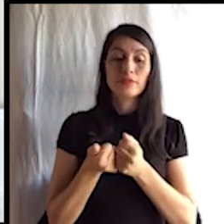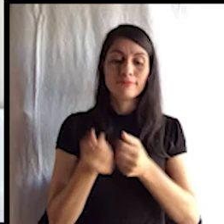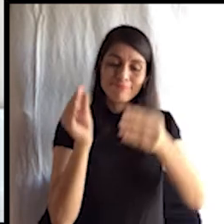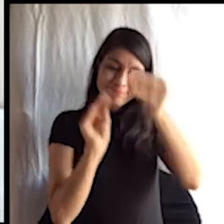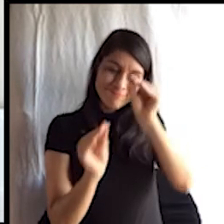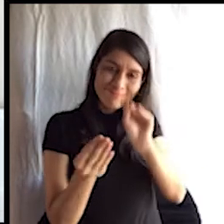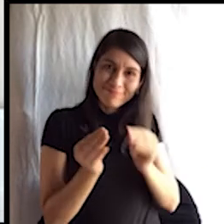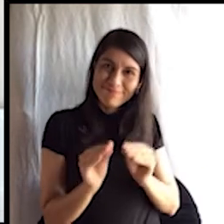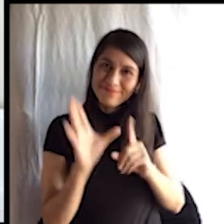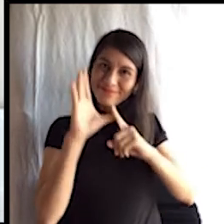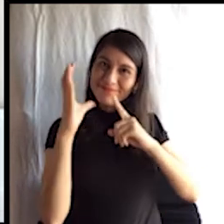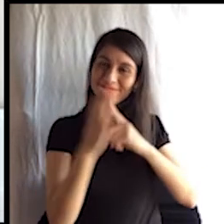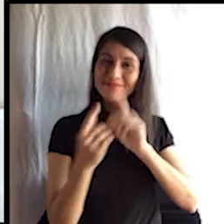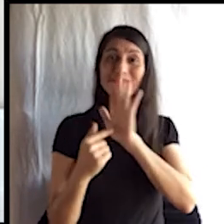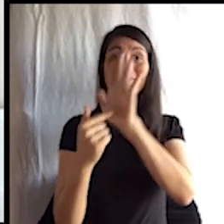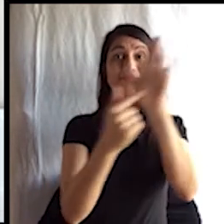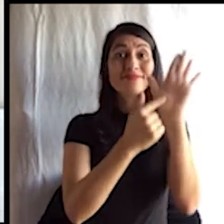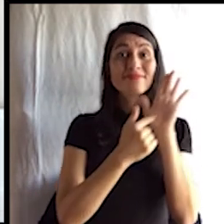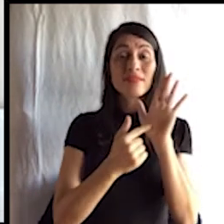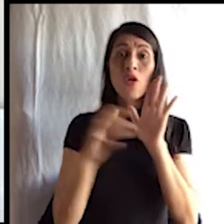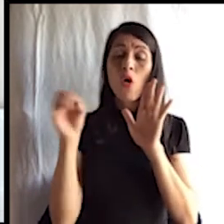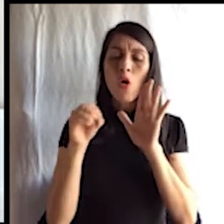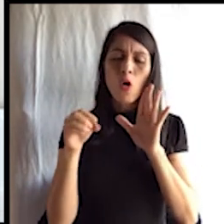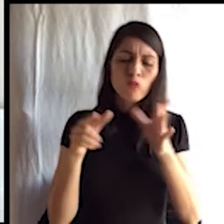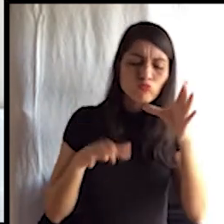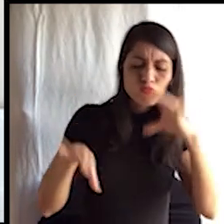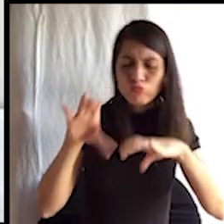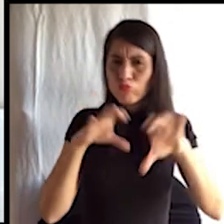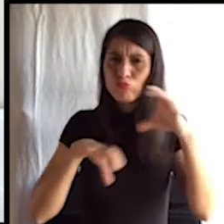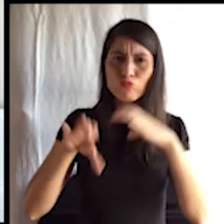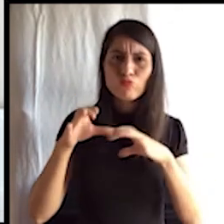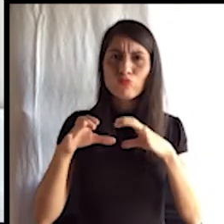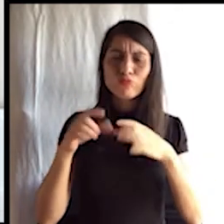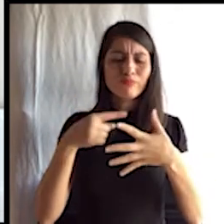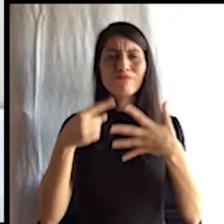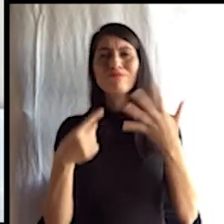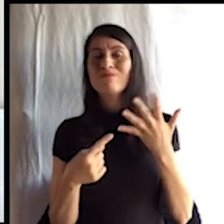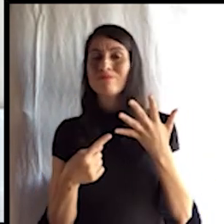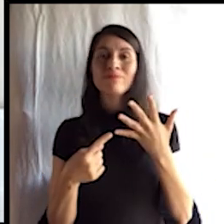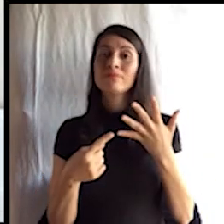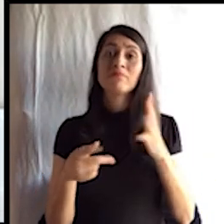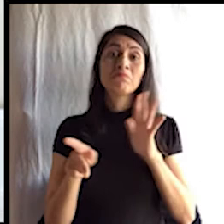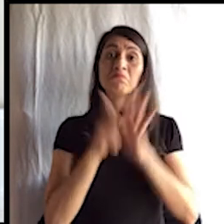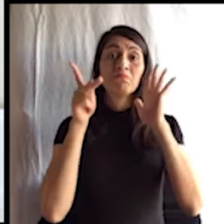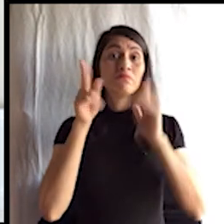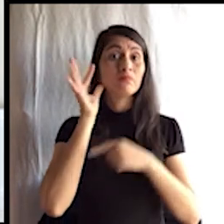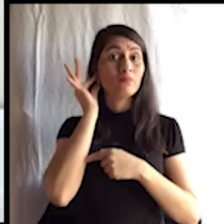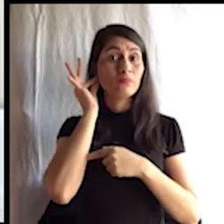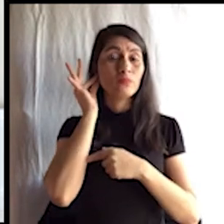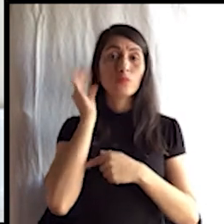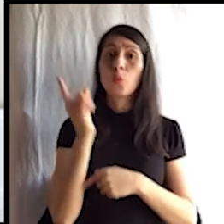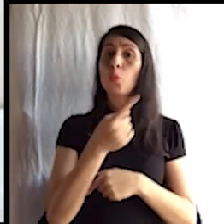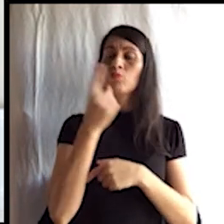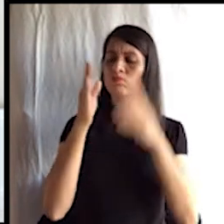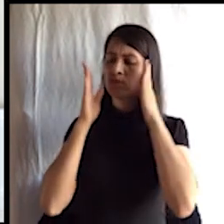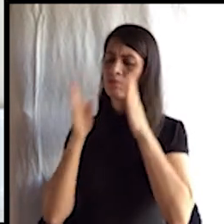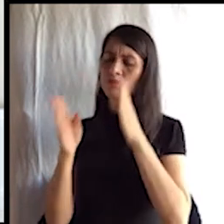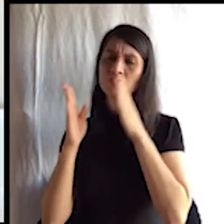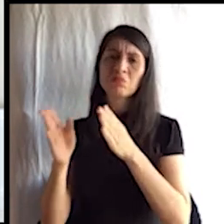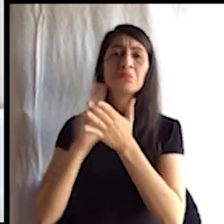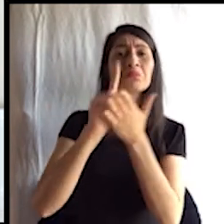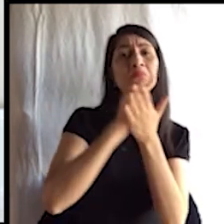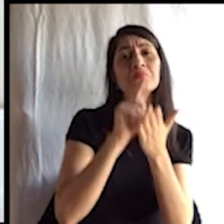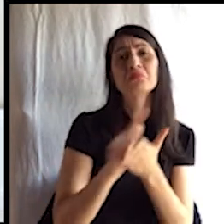arte, hacer historia, ciencia, etc. Solo se nos permitía, pues, realizar labores